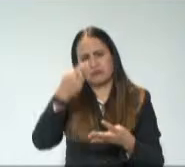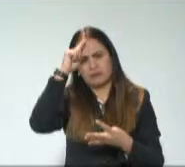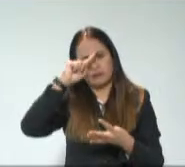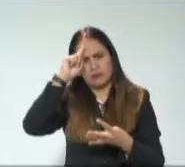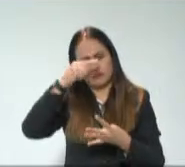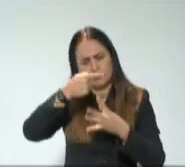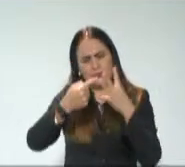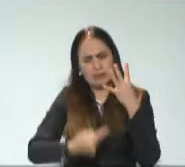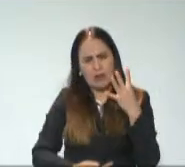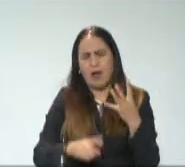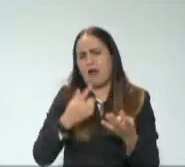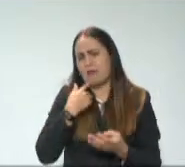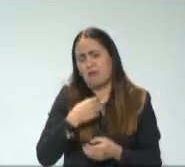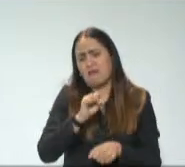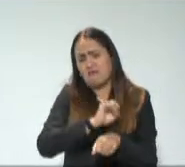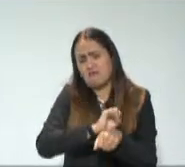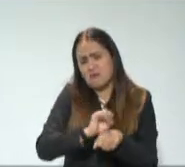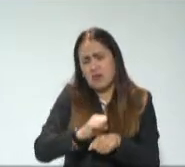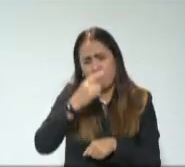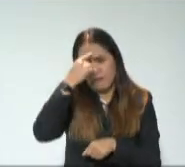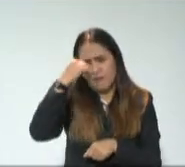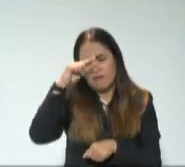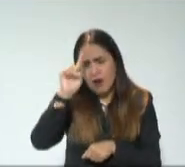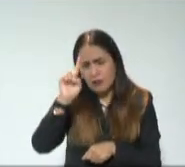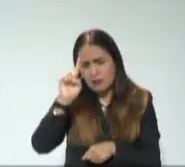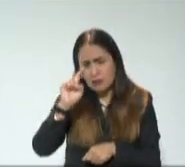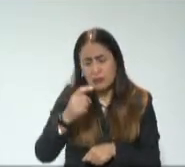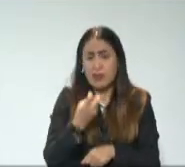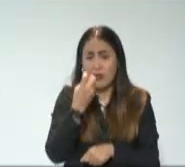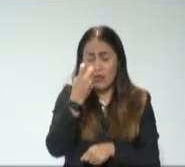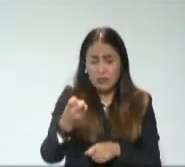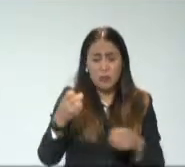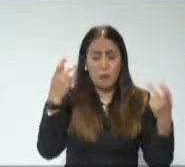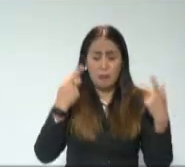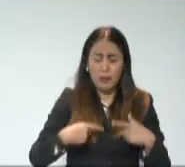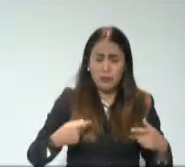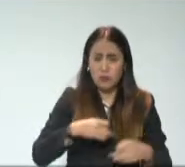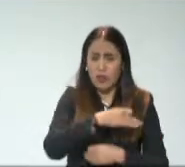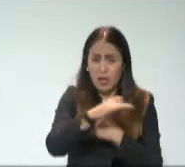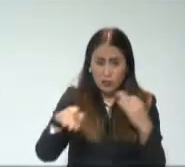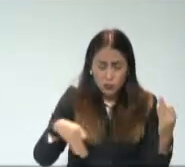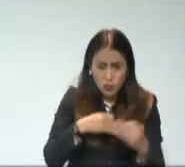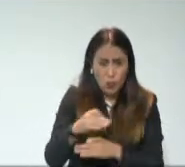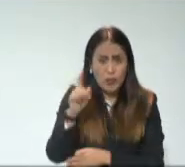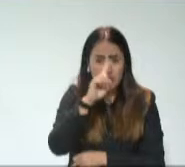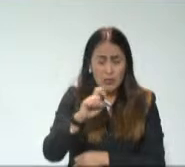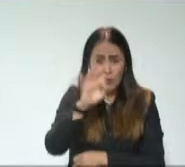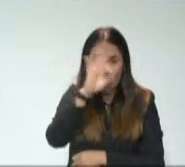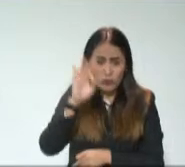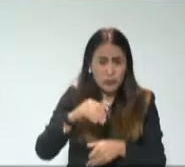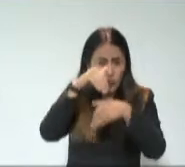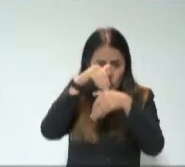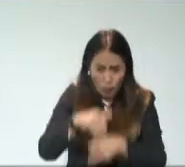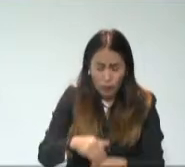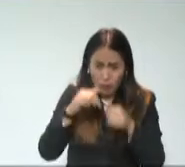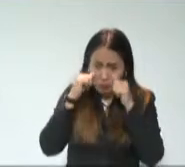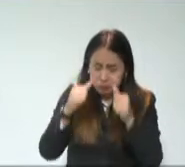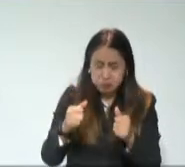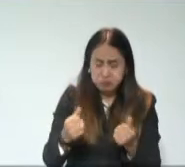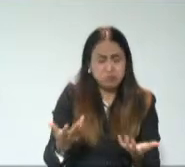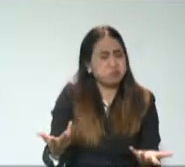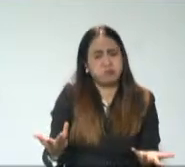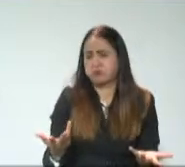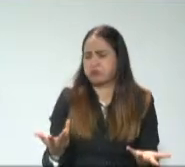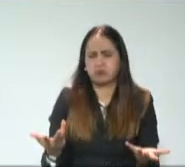pues simples no han sido adoptadas por el 100% de la población Entonces tenemos que estudiar por